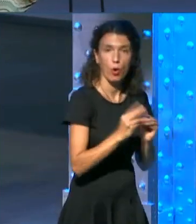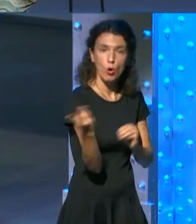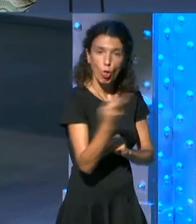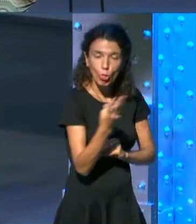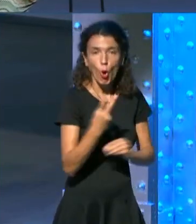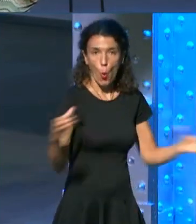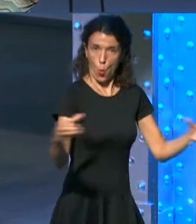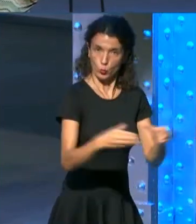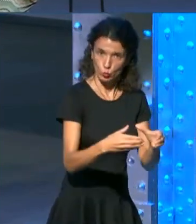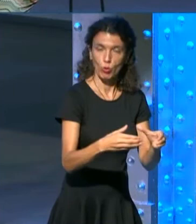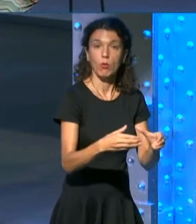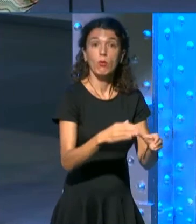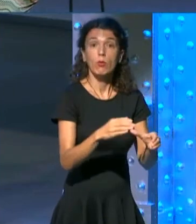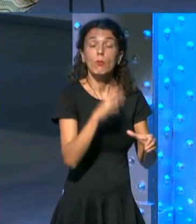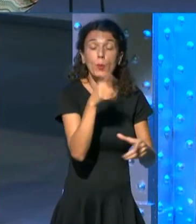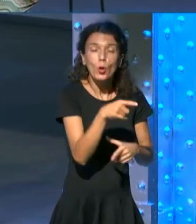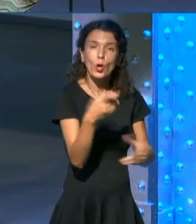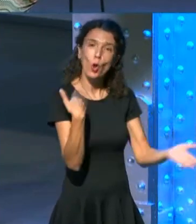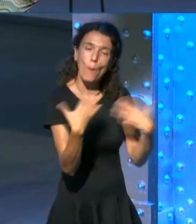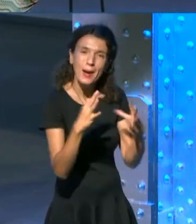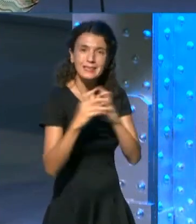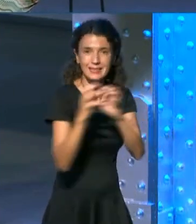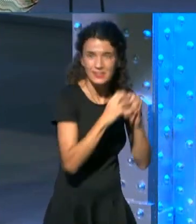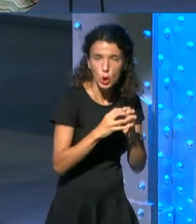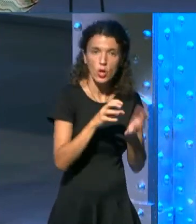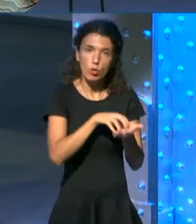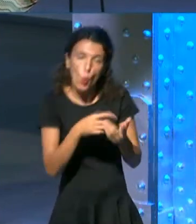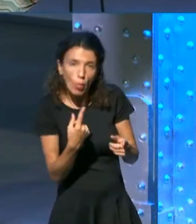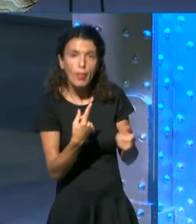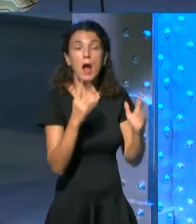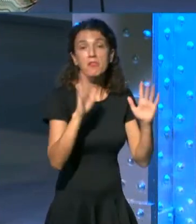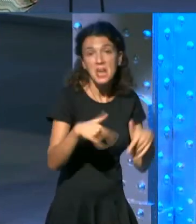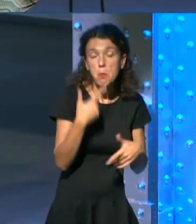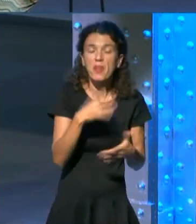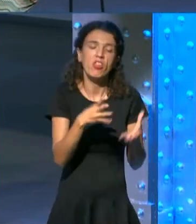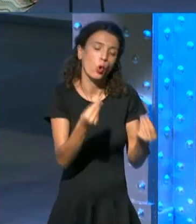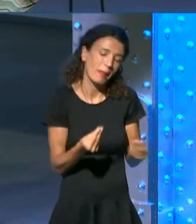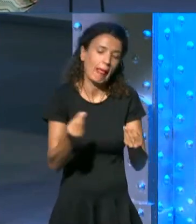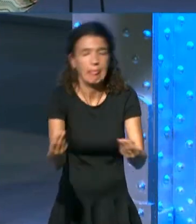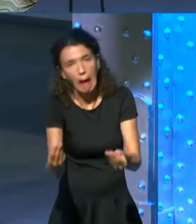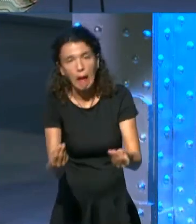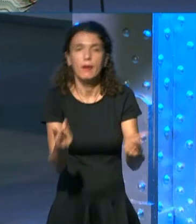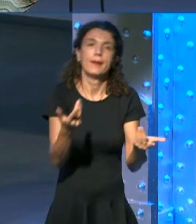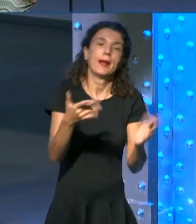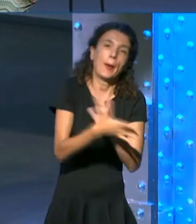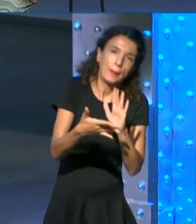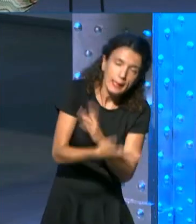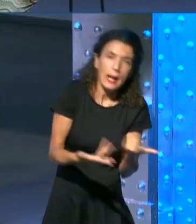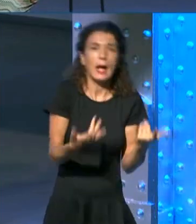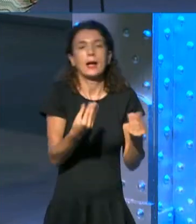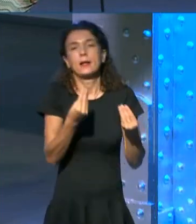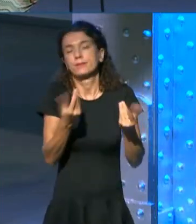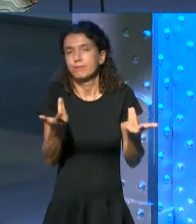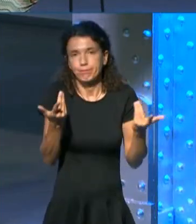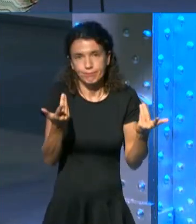implementación, porque ahí, en todas esas conversaciones informales, en esas dudas, por mucho que lo intentaras documentar en los escenarios, en las historias de